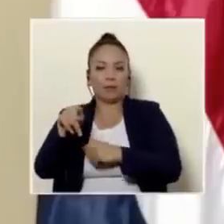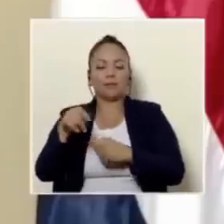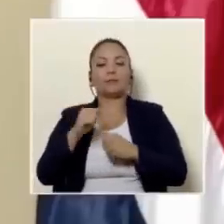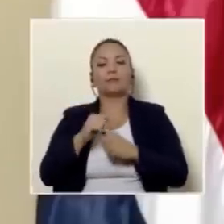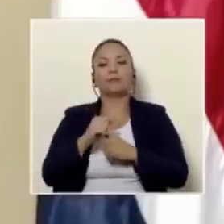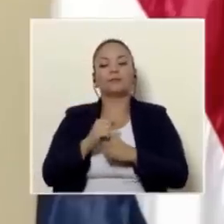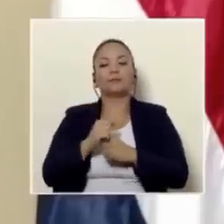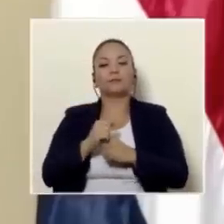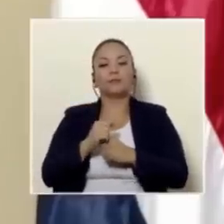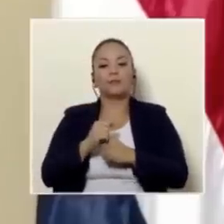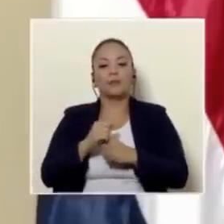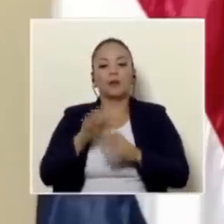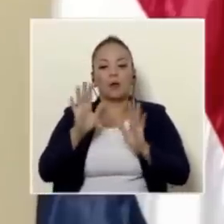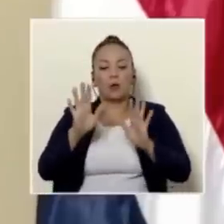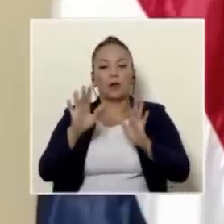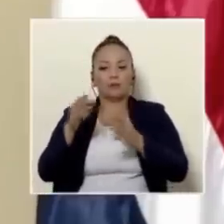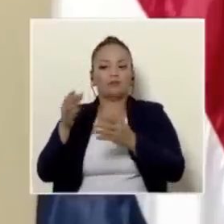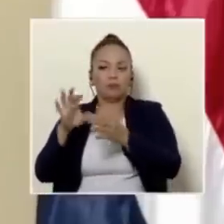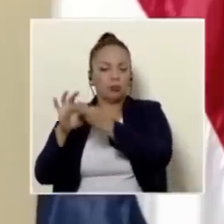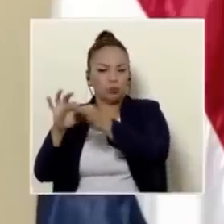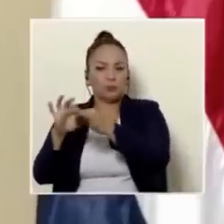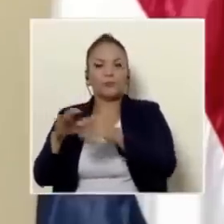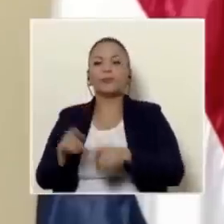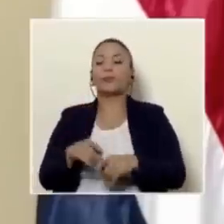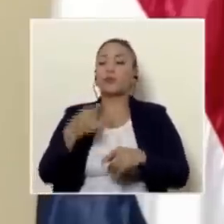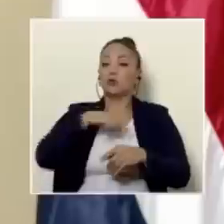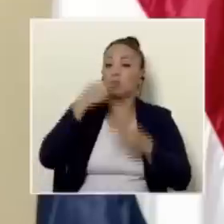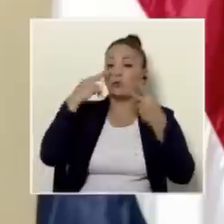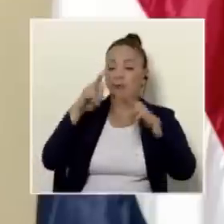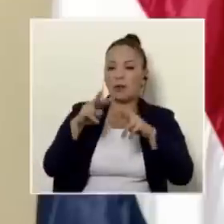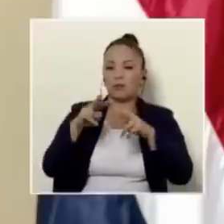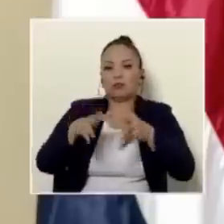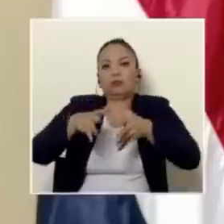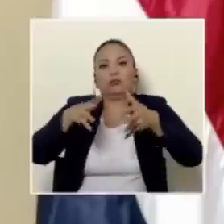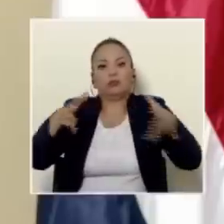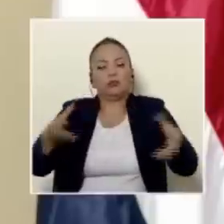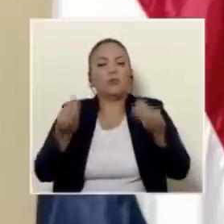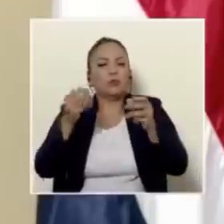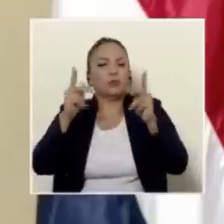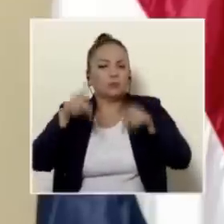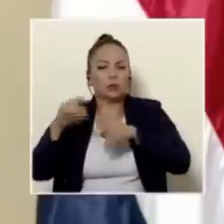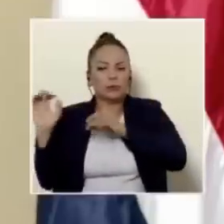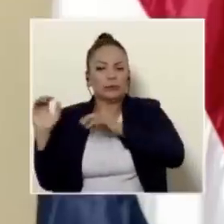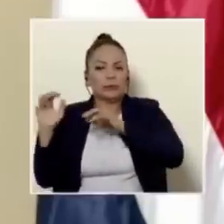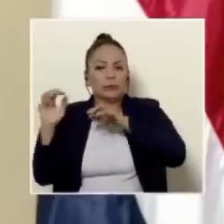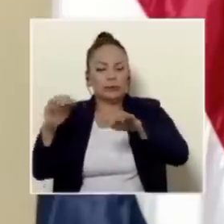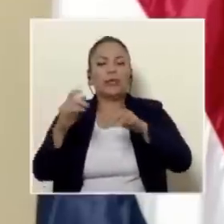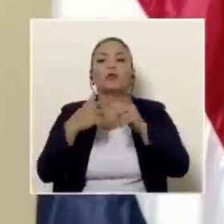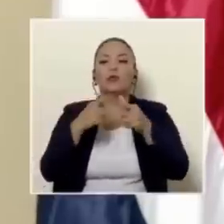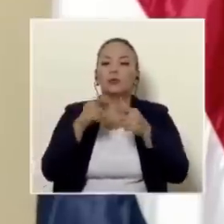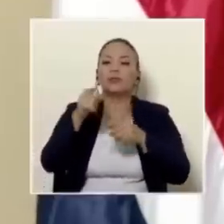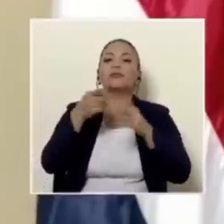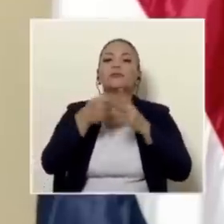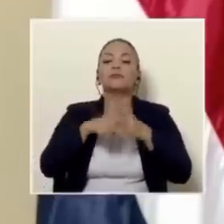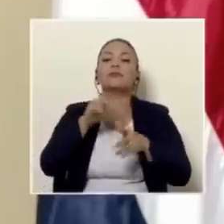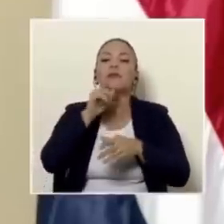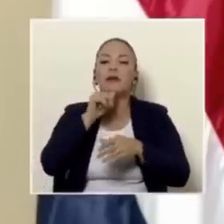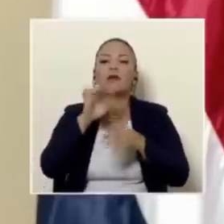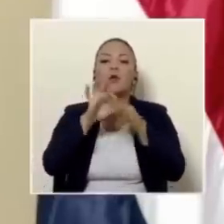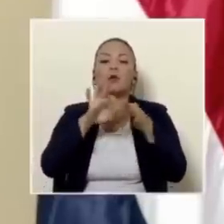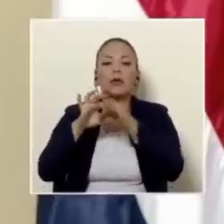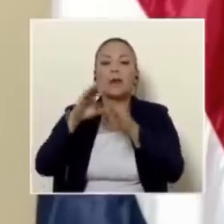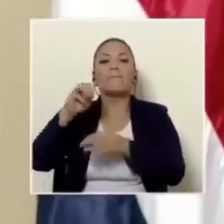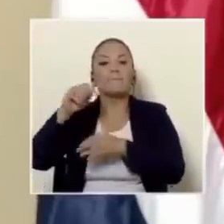momento, a partir de ahora que vemos un incremento exponencial de la cantidad de migrantes que pasan, lo va a empezar a coordinar el